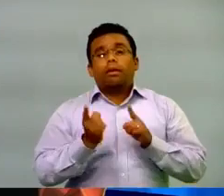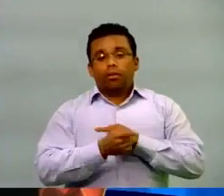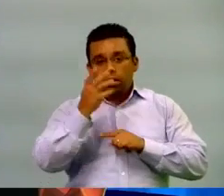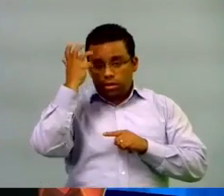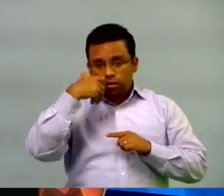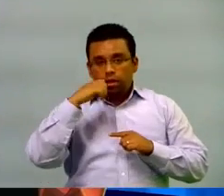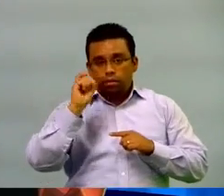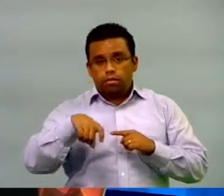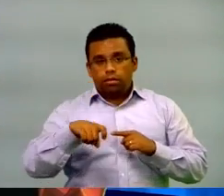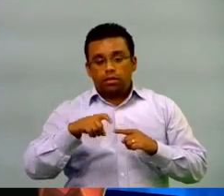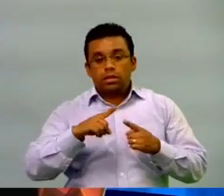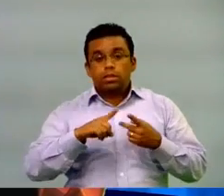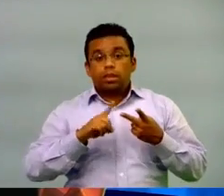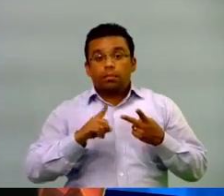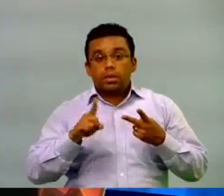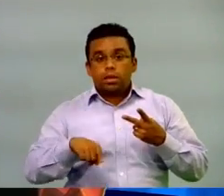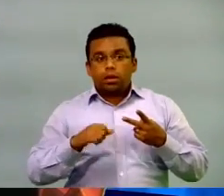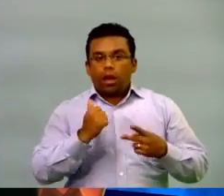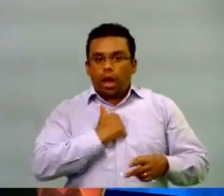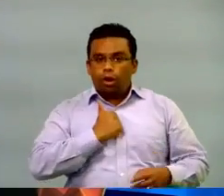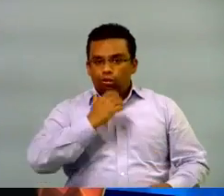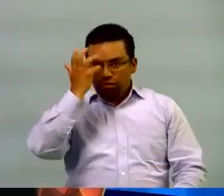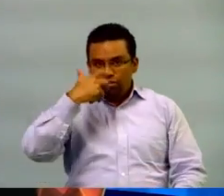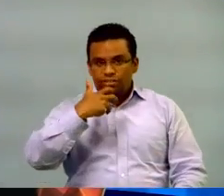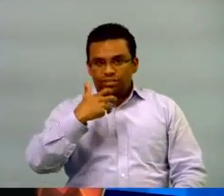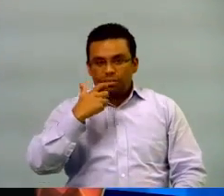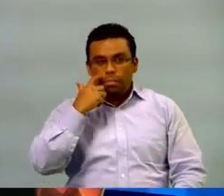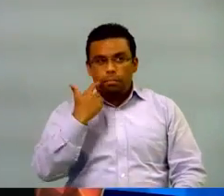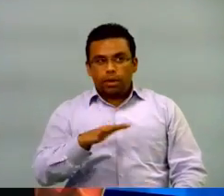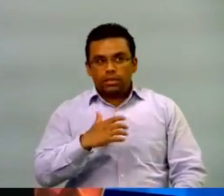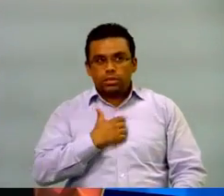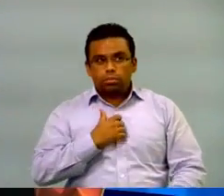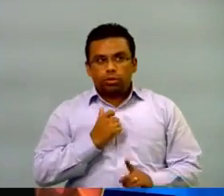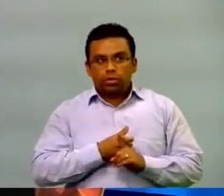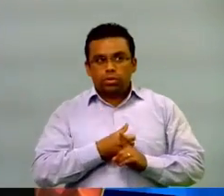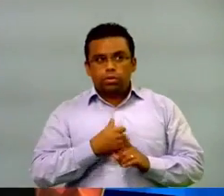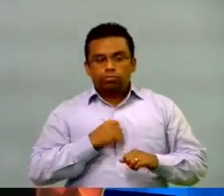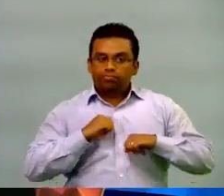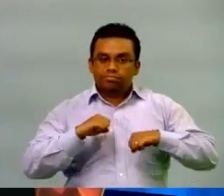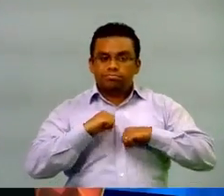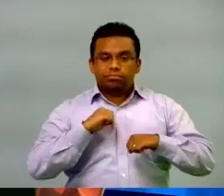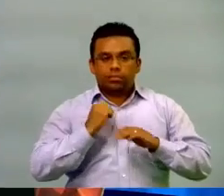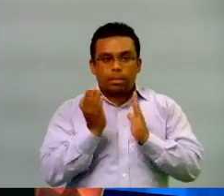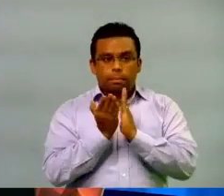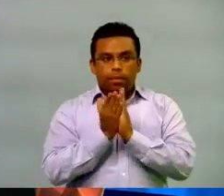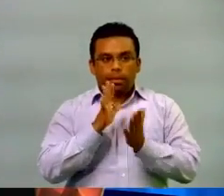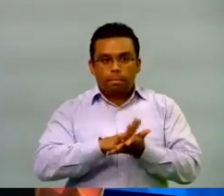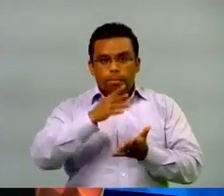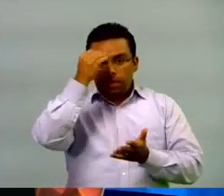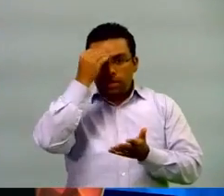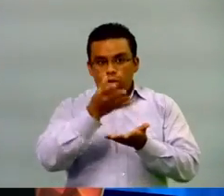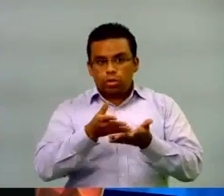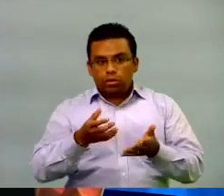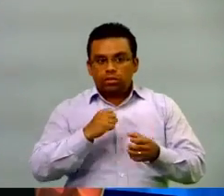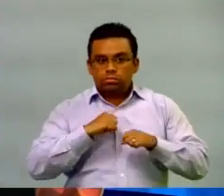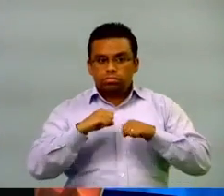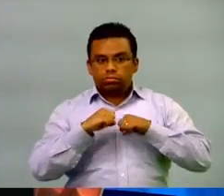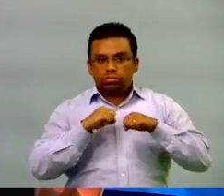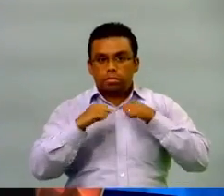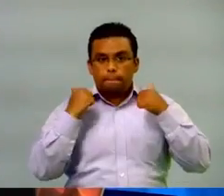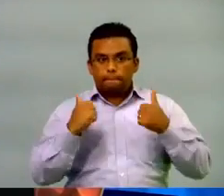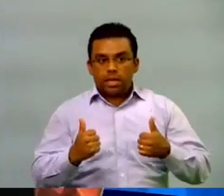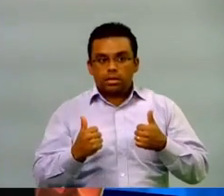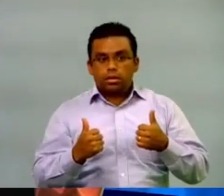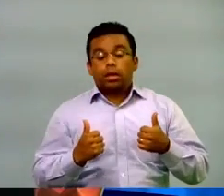El estudiante empieza a tomar un rol mucho más activo dentro de todo su sistema de aprendizaje, entonces se replantea de nuevo toda esta